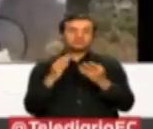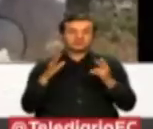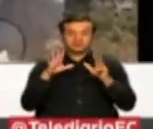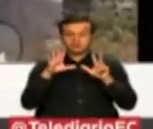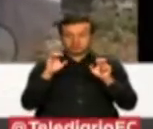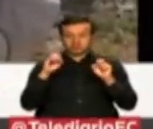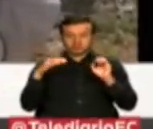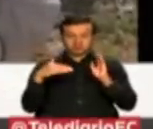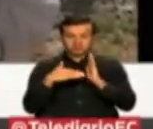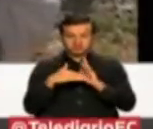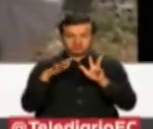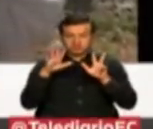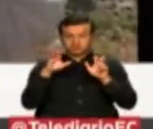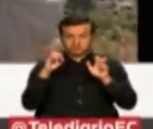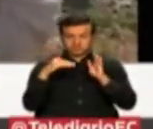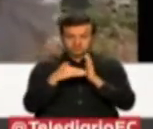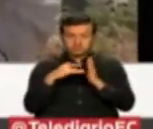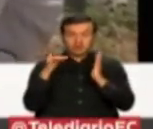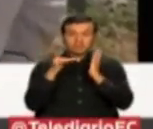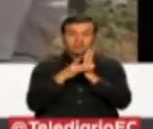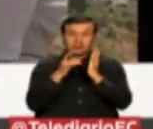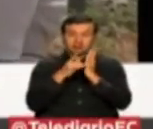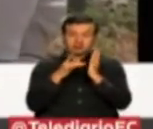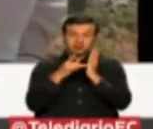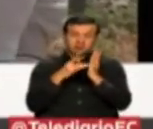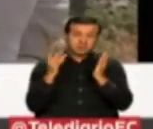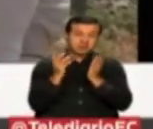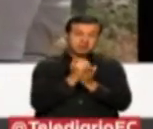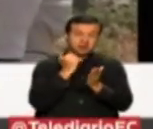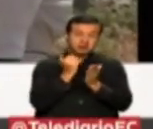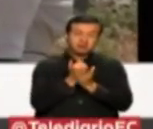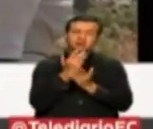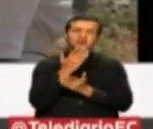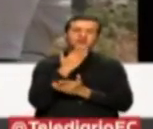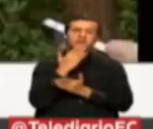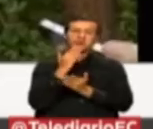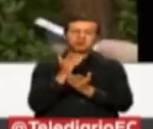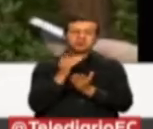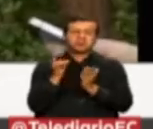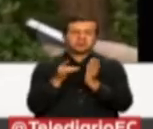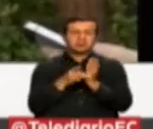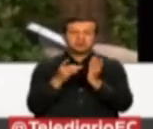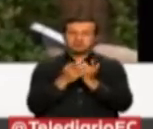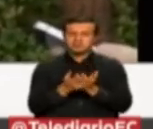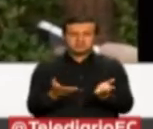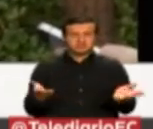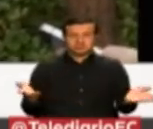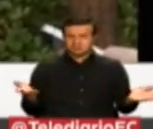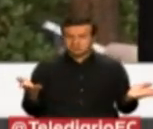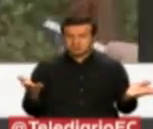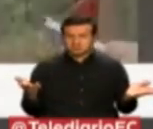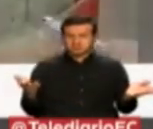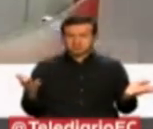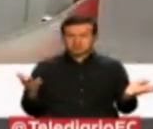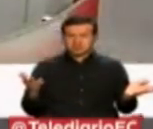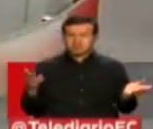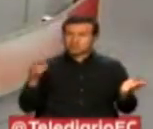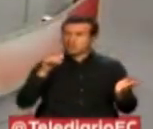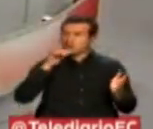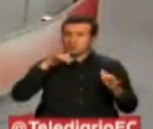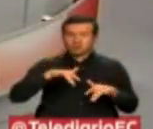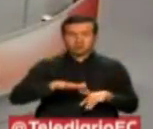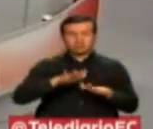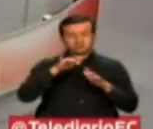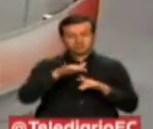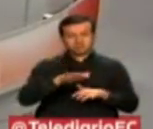80.000 residuos plásticos, de los cuales... ¿Pero de dónde vienen los plásticos? Bueno... ¿Siguen llegando por las corrientes?